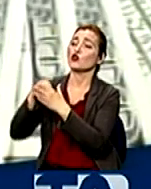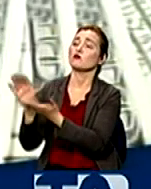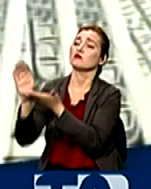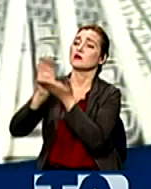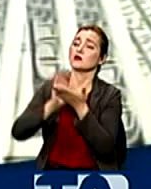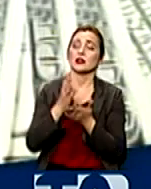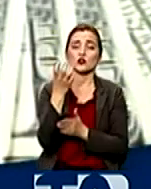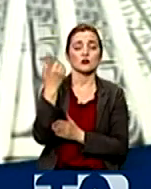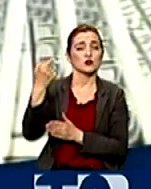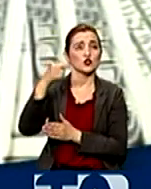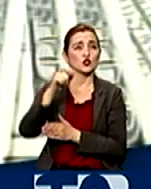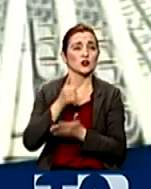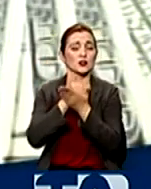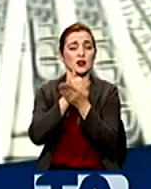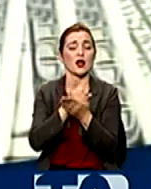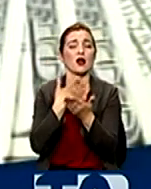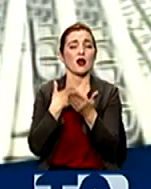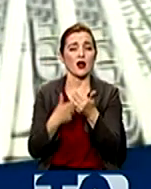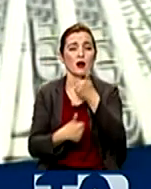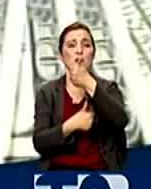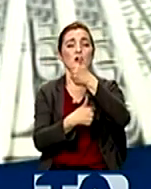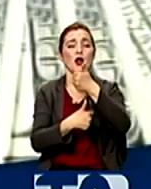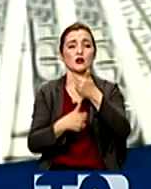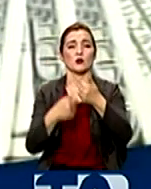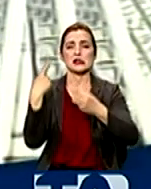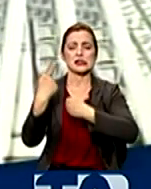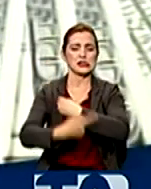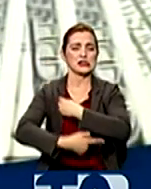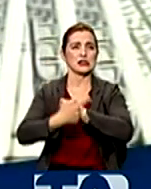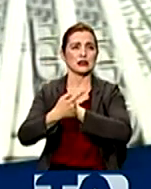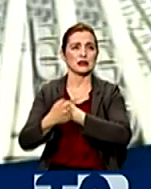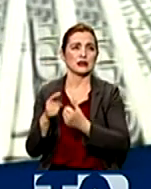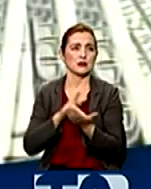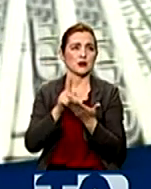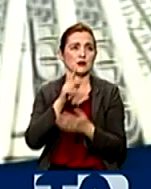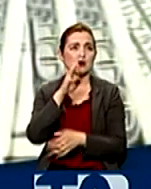cuestiones de asistencia cuando ya se cometió el delito y recibió solo